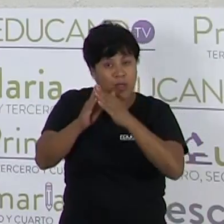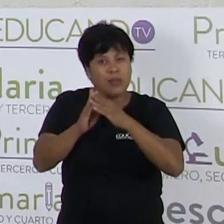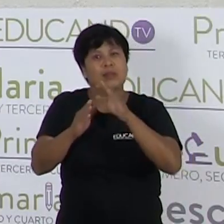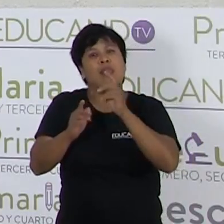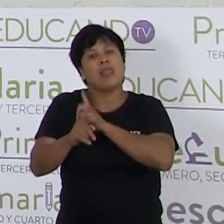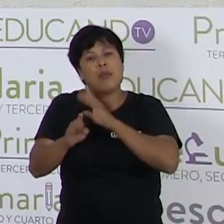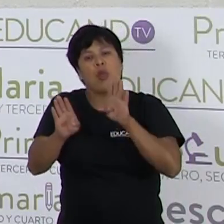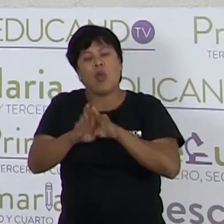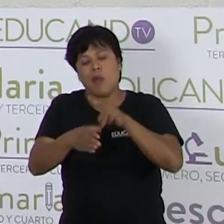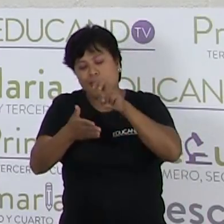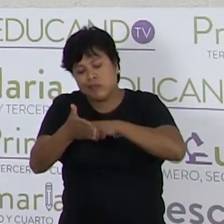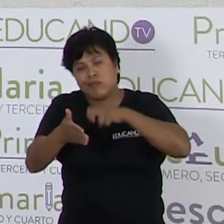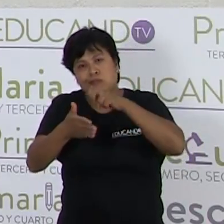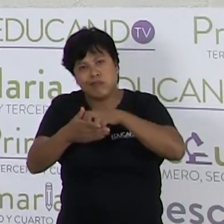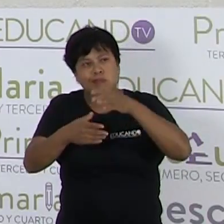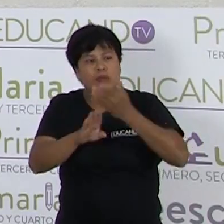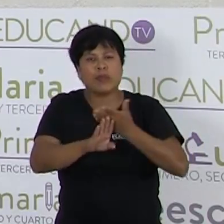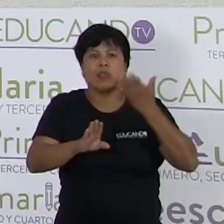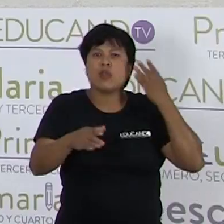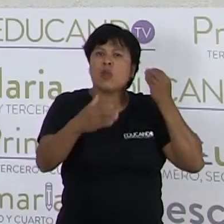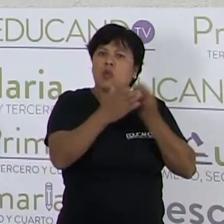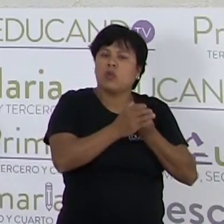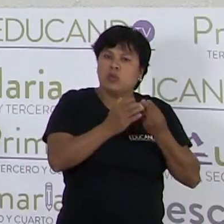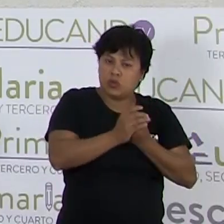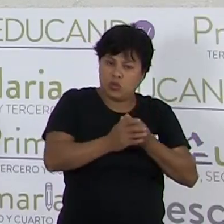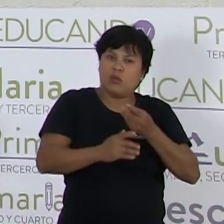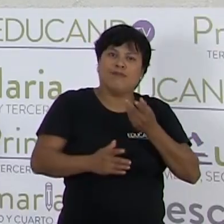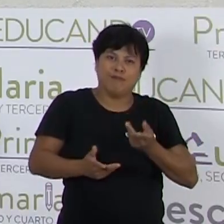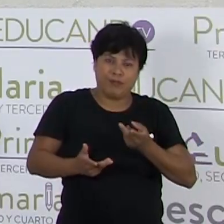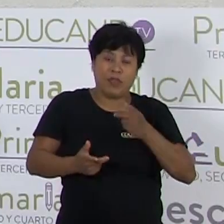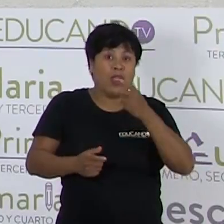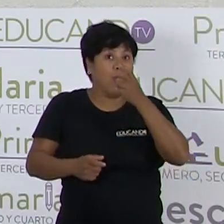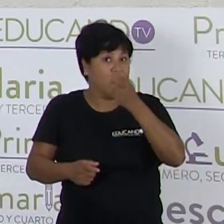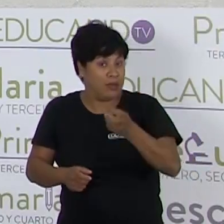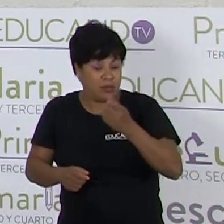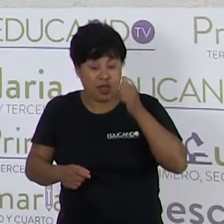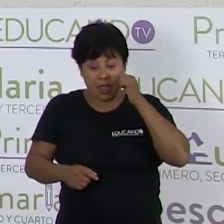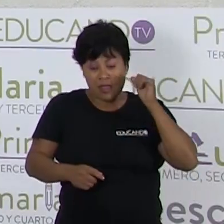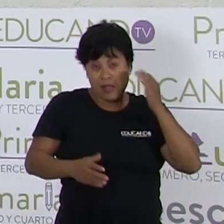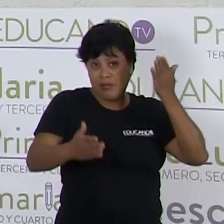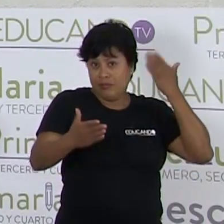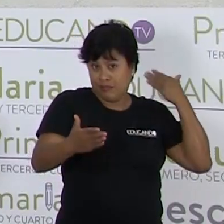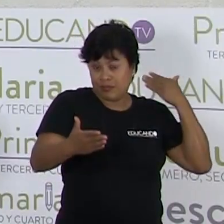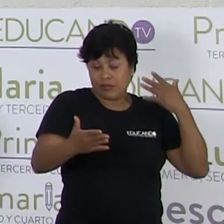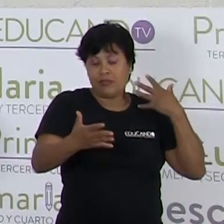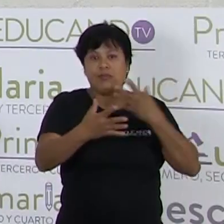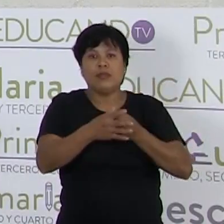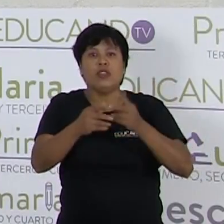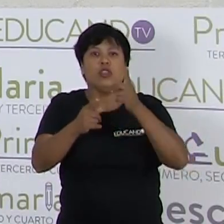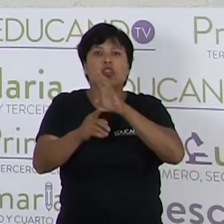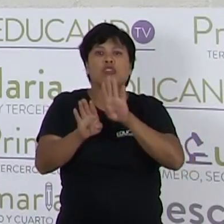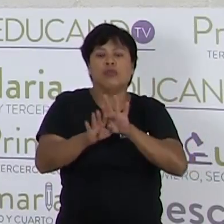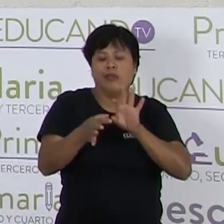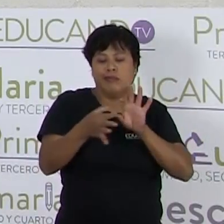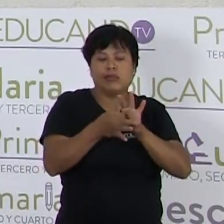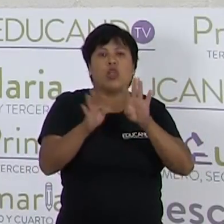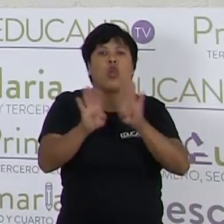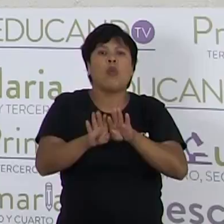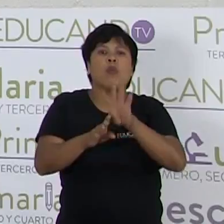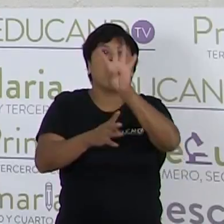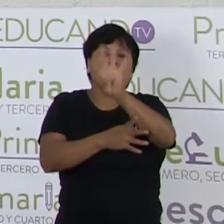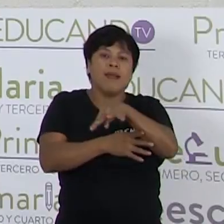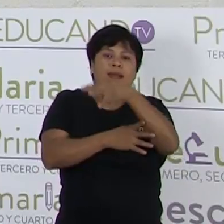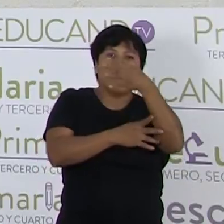lo que vimos en la sesión anterior y en esta sesión. Es decir, cómo se clasifican los triángulos, por